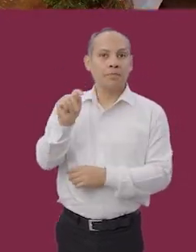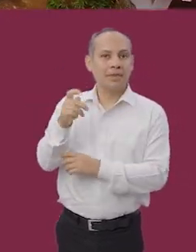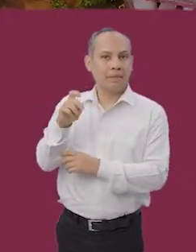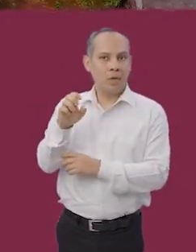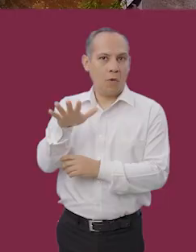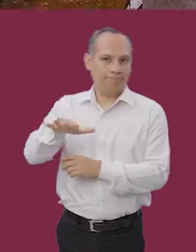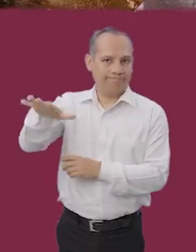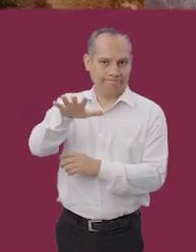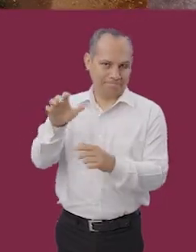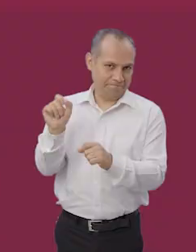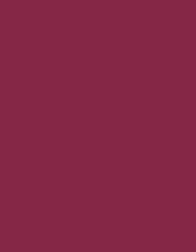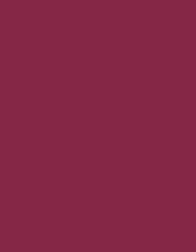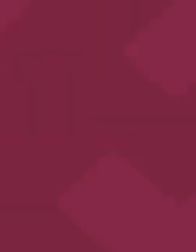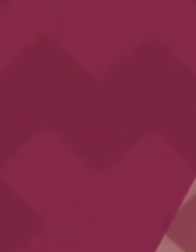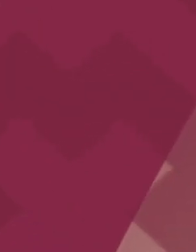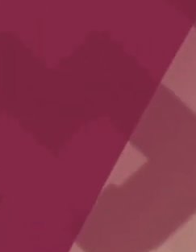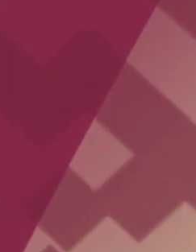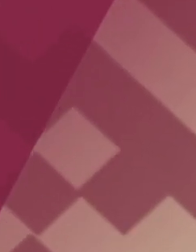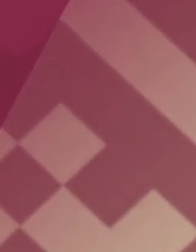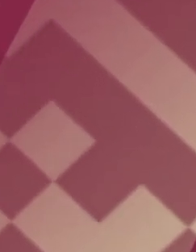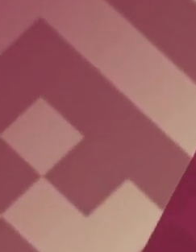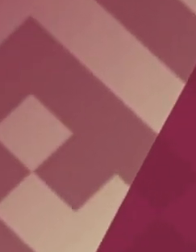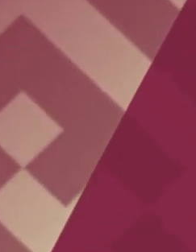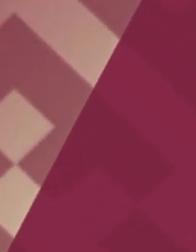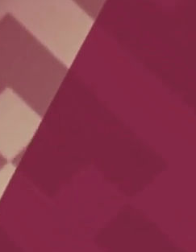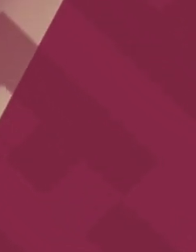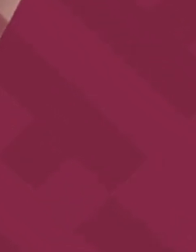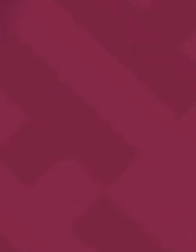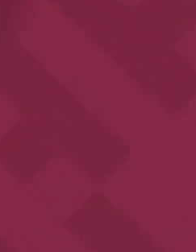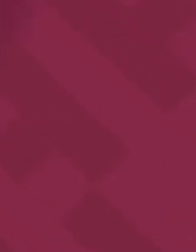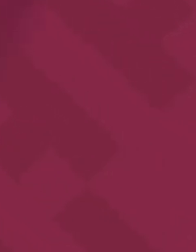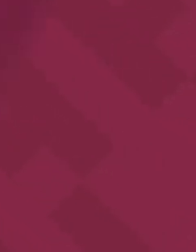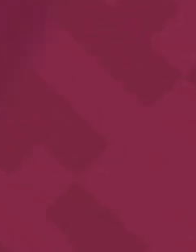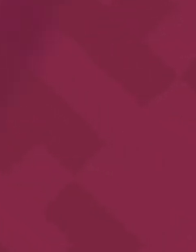y Otomí-Tepegua. Resultados que mejoran vidas. Gobierno de Hidalgo.